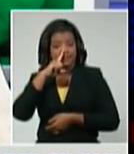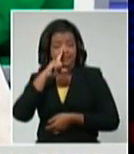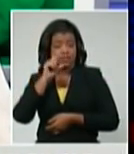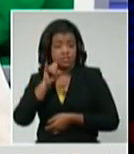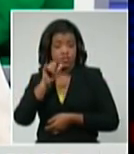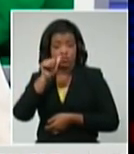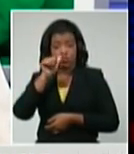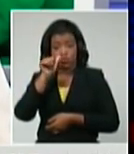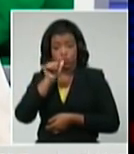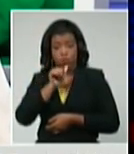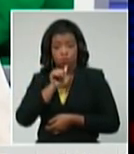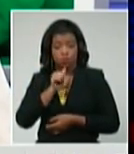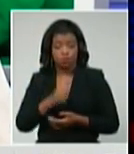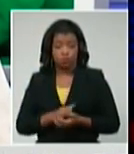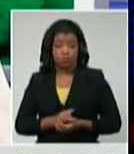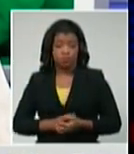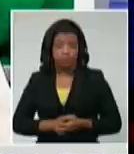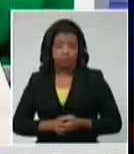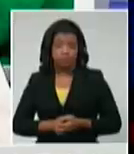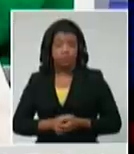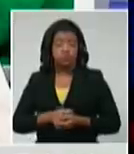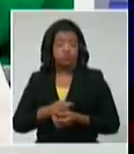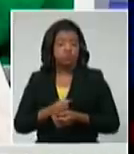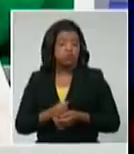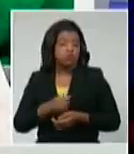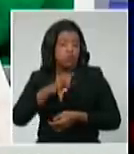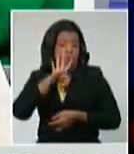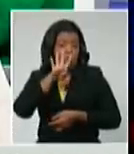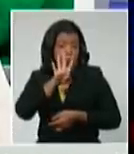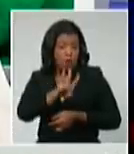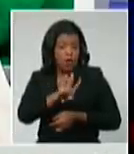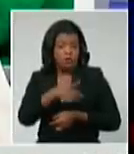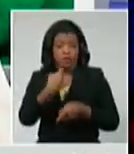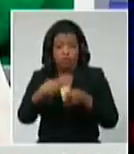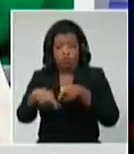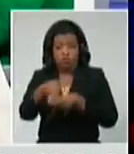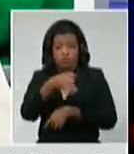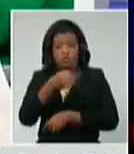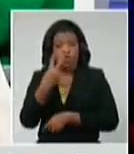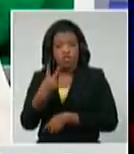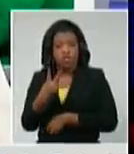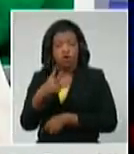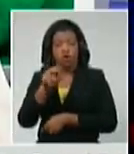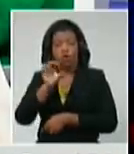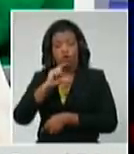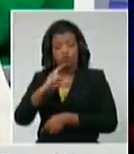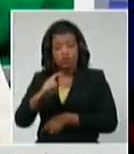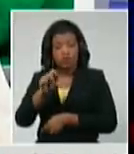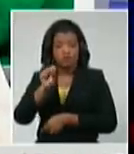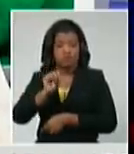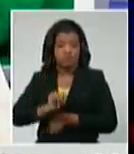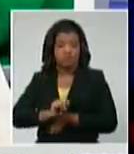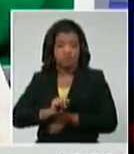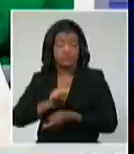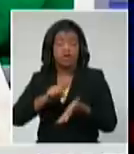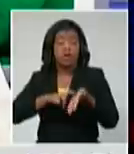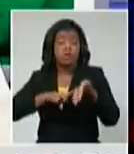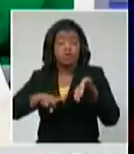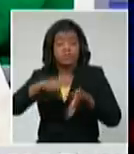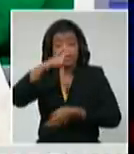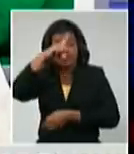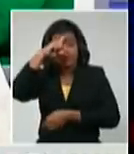Guani y 2 a Consolación del Sur. En la provincia de Santi Espíritu se diagnostican 3 casos